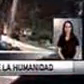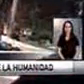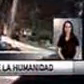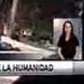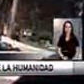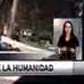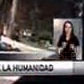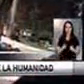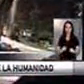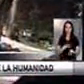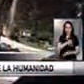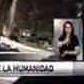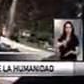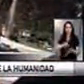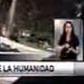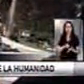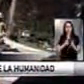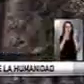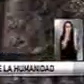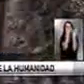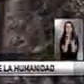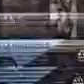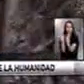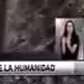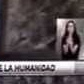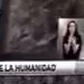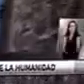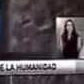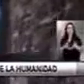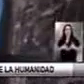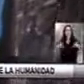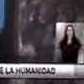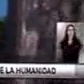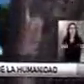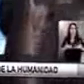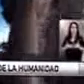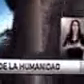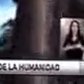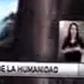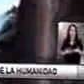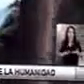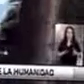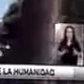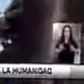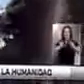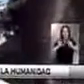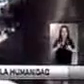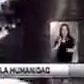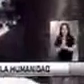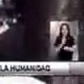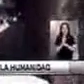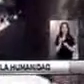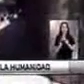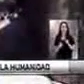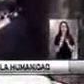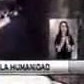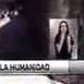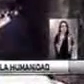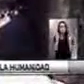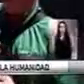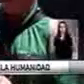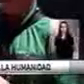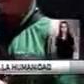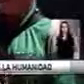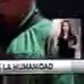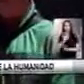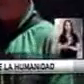¿Esta es la ciudad amurallada más grande de América? Eso es correcto. Aproximadamente eran 7 kilómetros de defensa. Se utilizó para